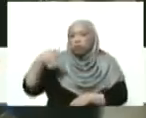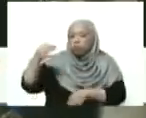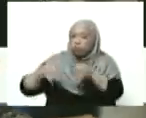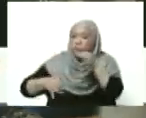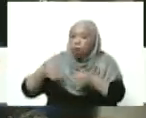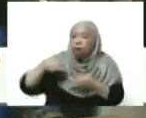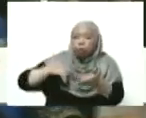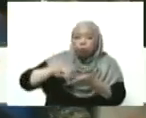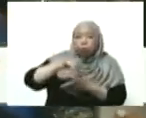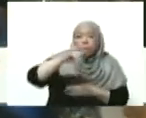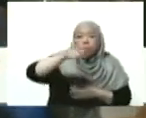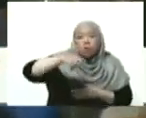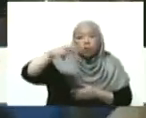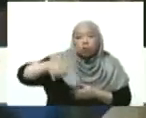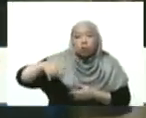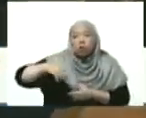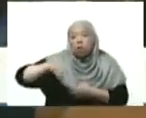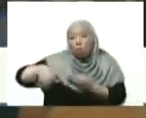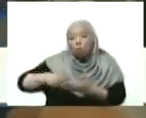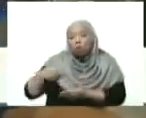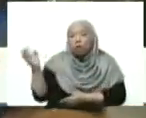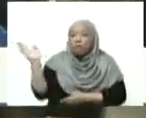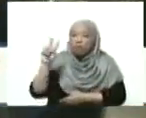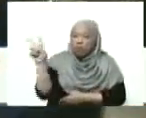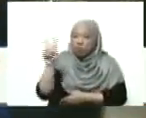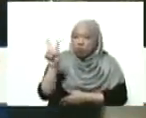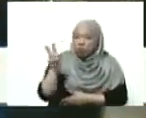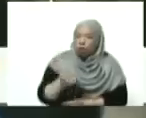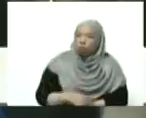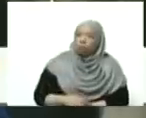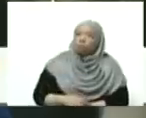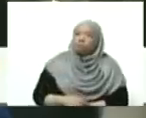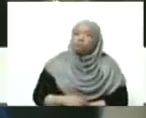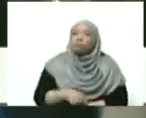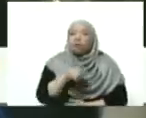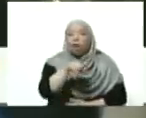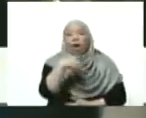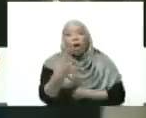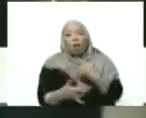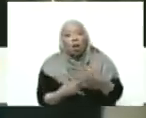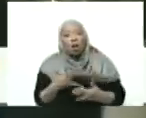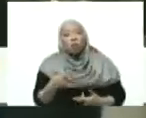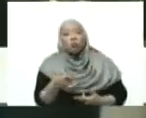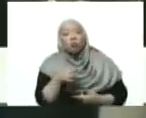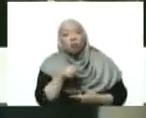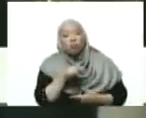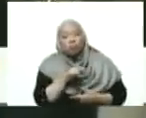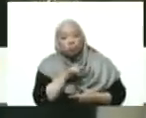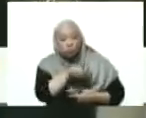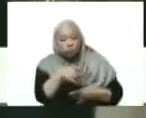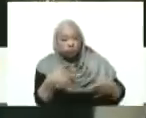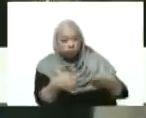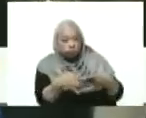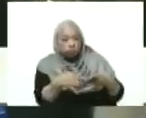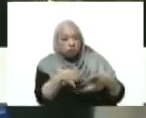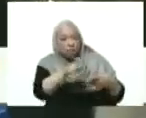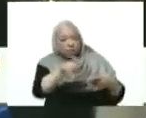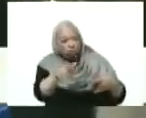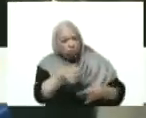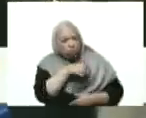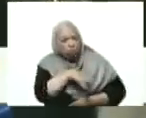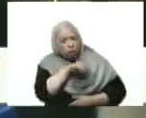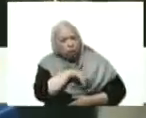nuestro avión pronto esté acá de vuelta. Este también es el mecanismo que estamos utilizando, lo del sentimiento de nuestros trabajadores,